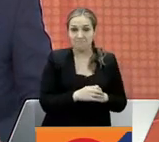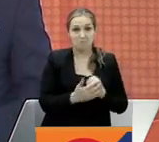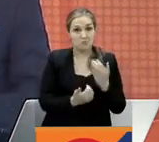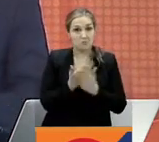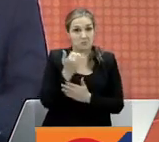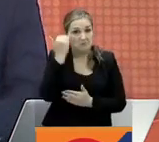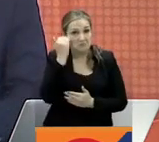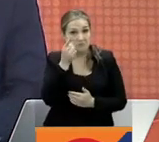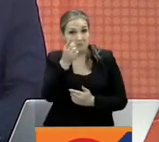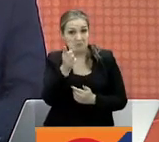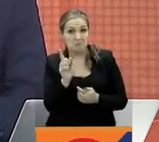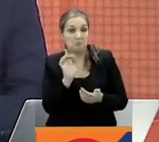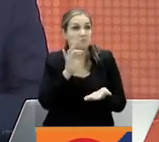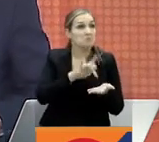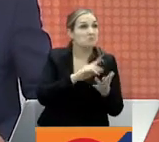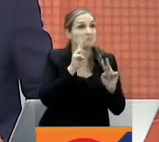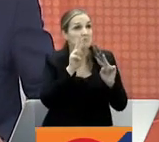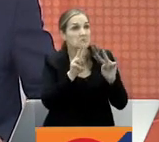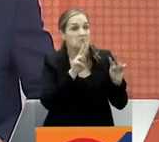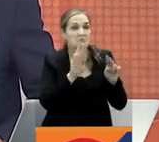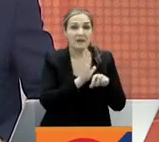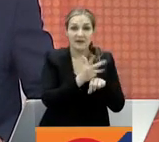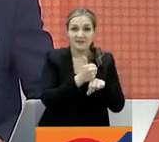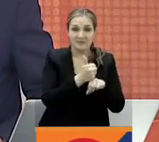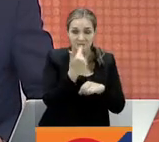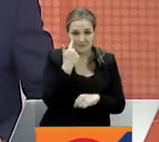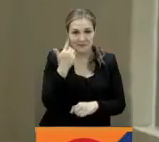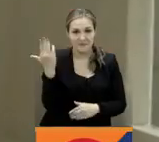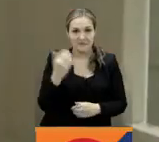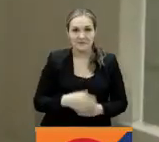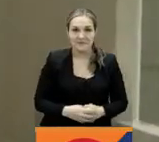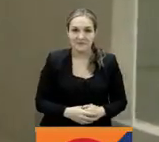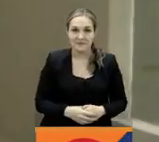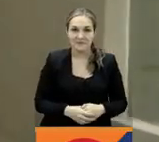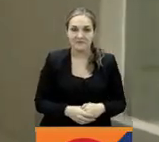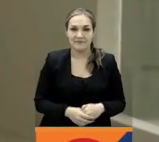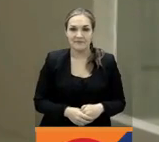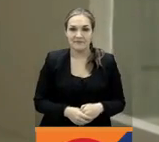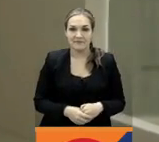alternativa para conectar al público con la escena del arte. Veamos.